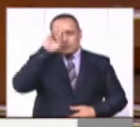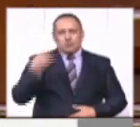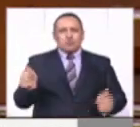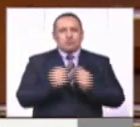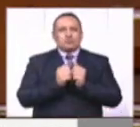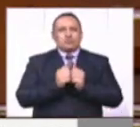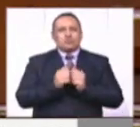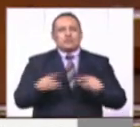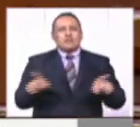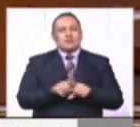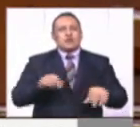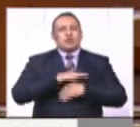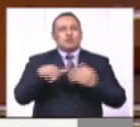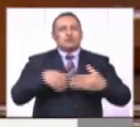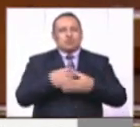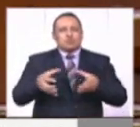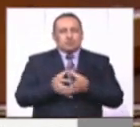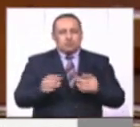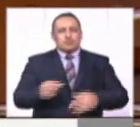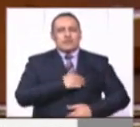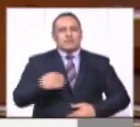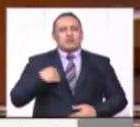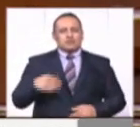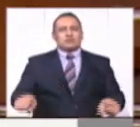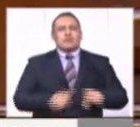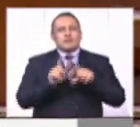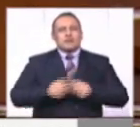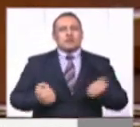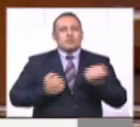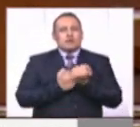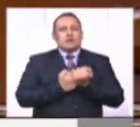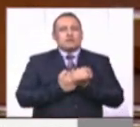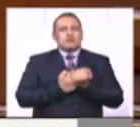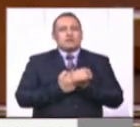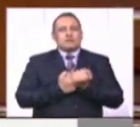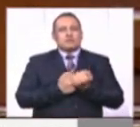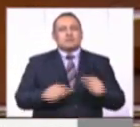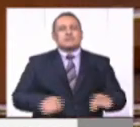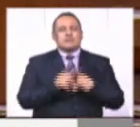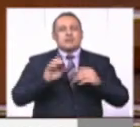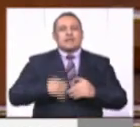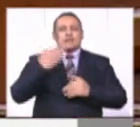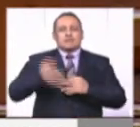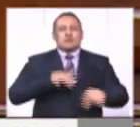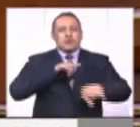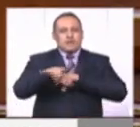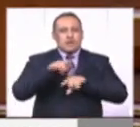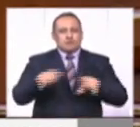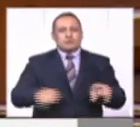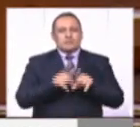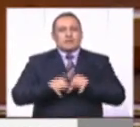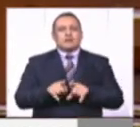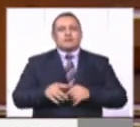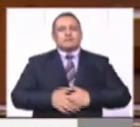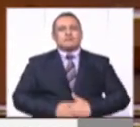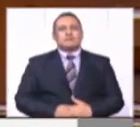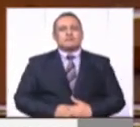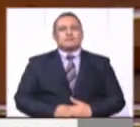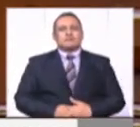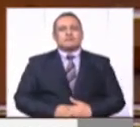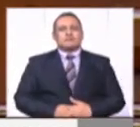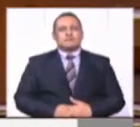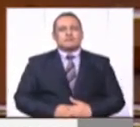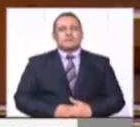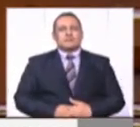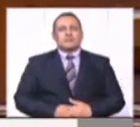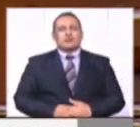costado con todos sus éxitos de ministros que lo respaldaron y que después le dieron la espalda también dicho se de paso